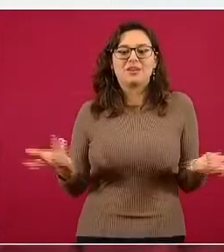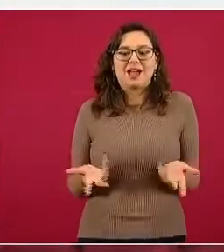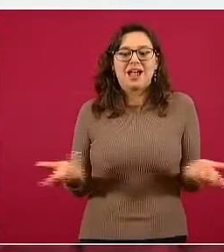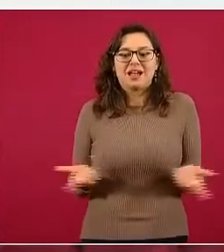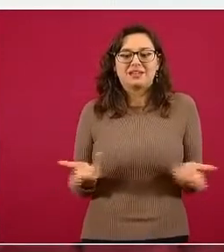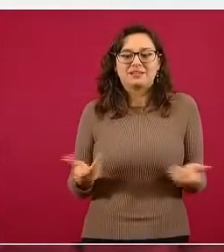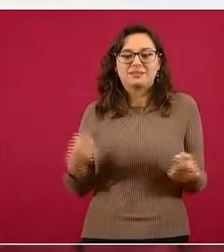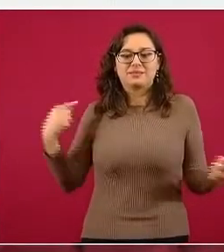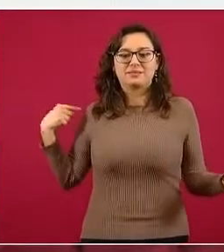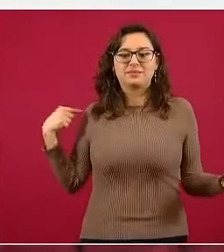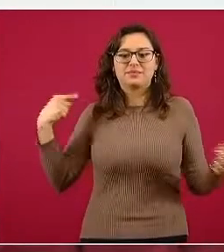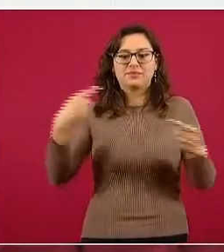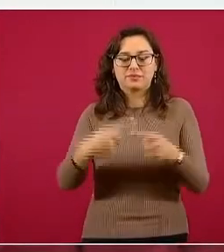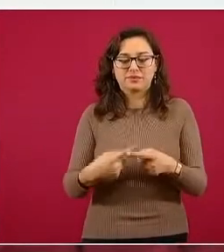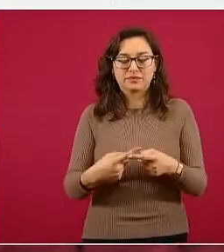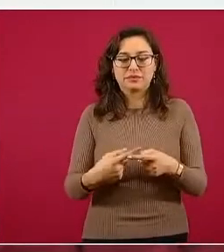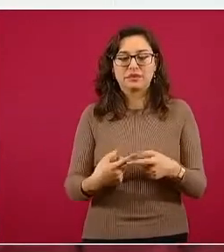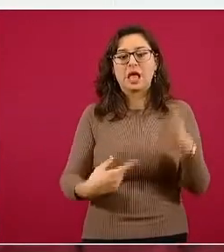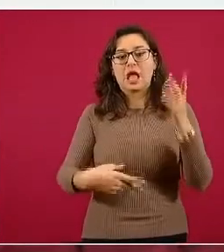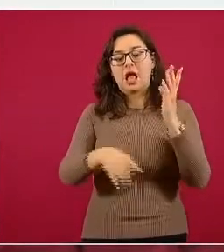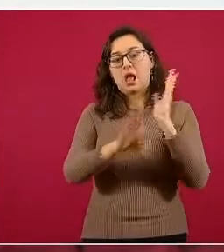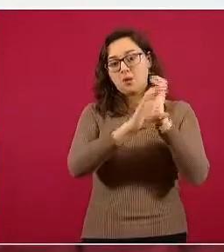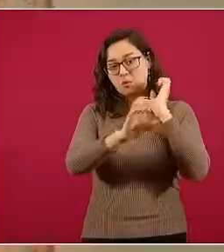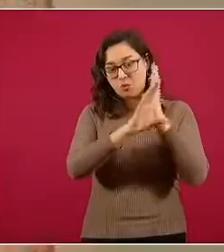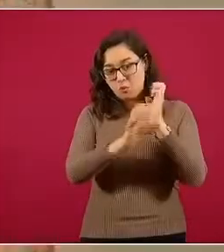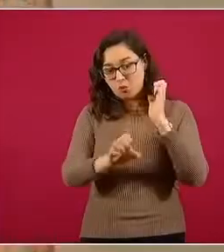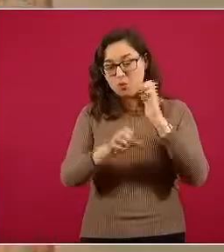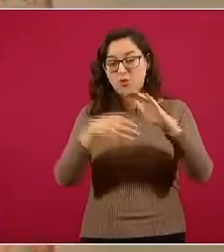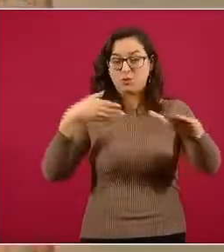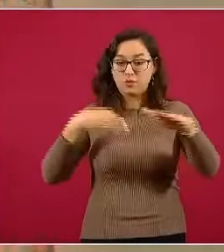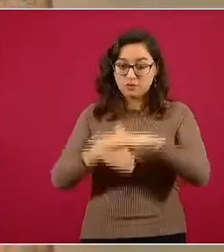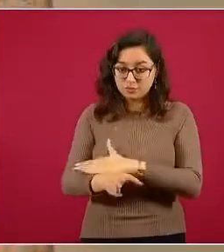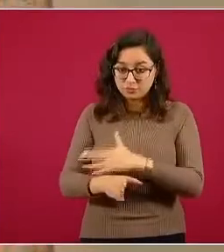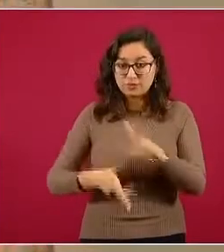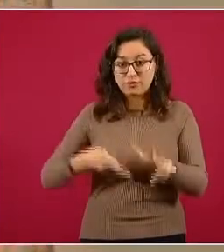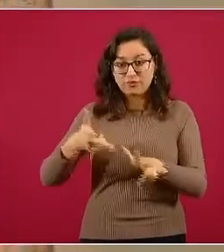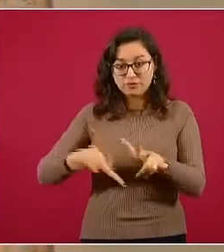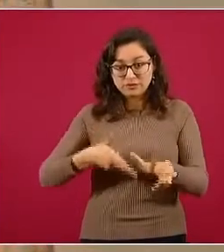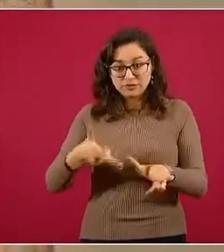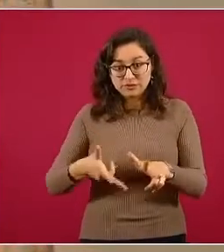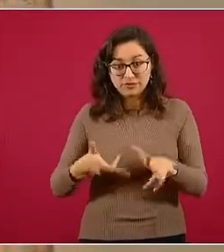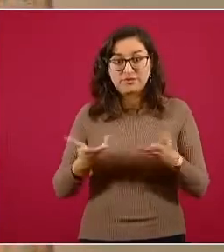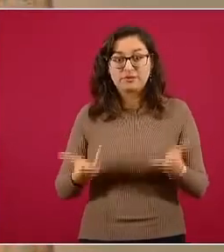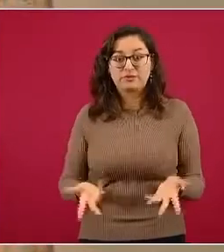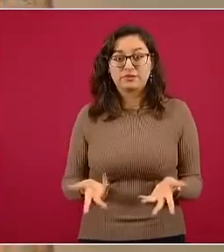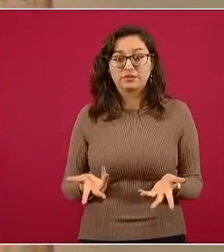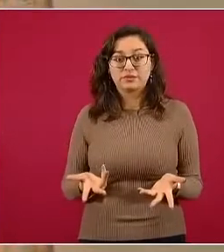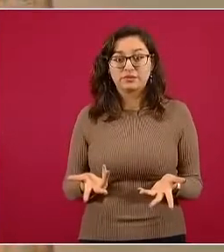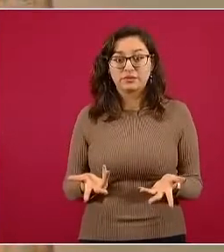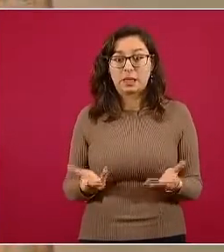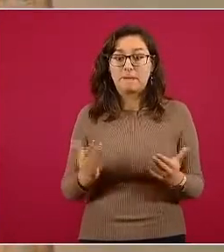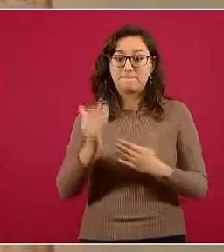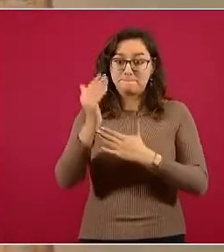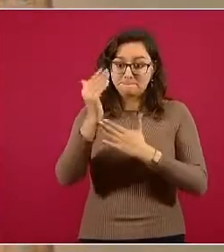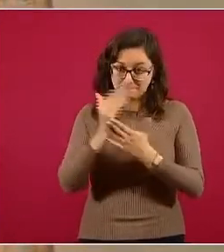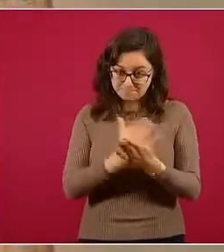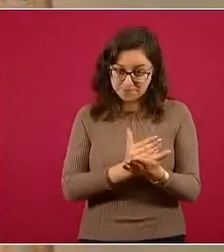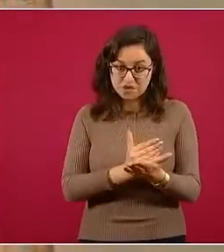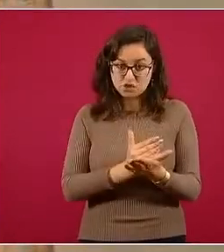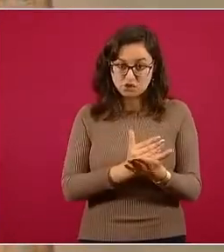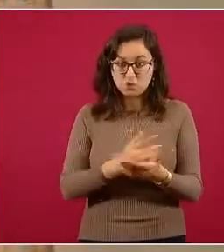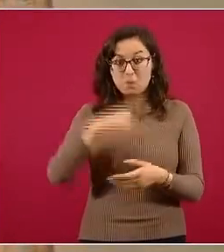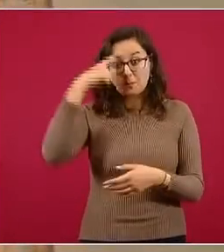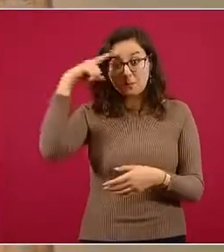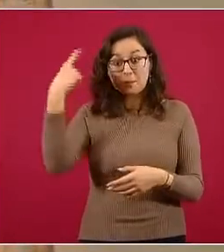de autobuses y trenes de tal manera que la ocupación dentro de autobuses y trenes no sea tan alta como para que nunca